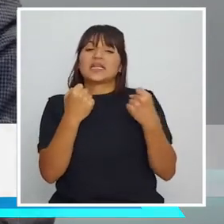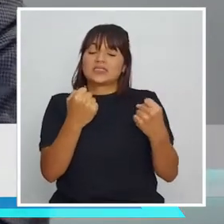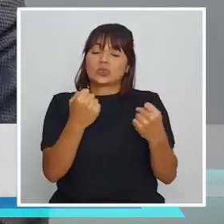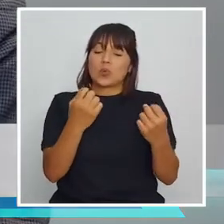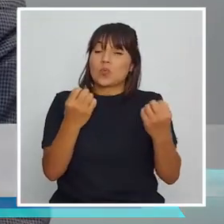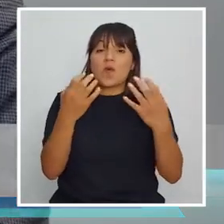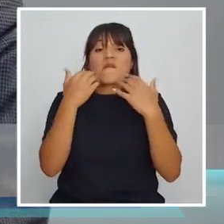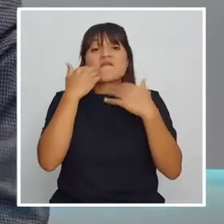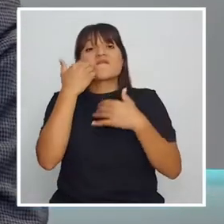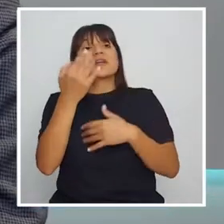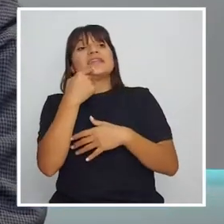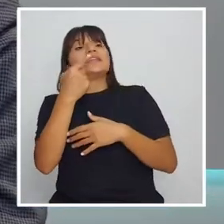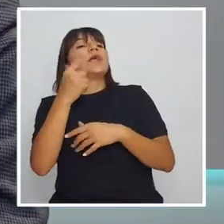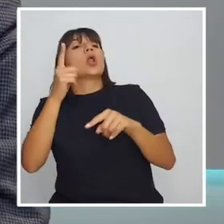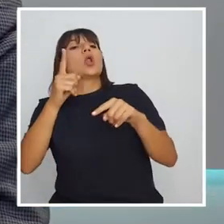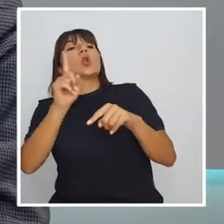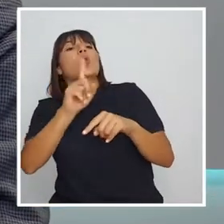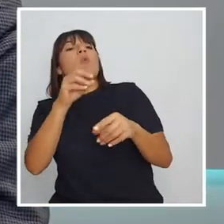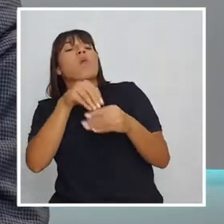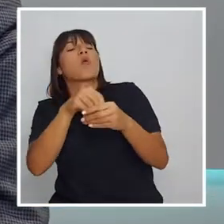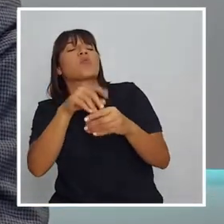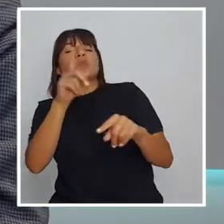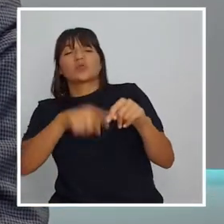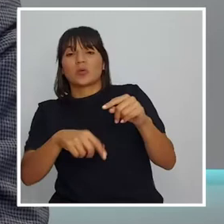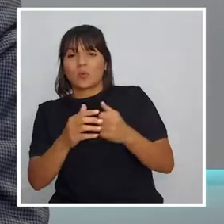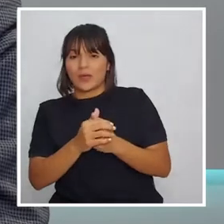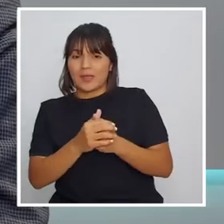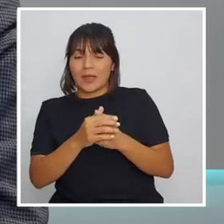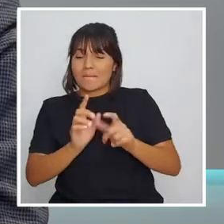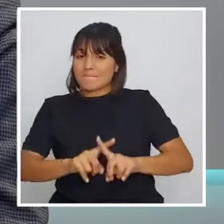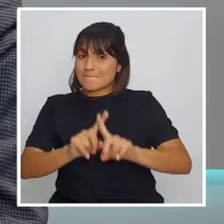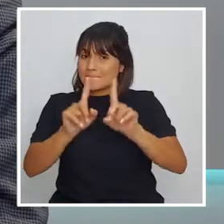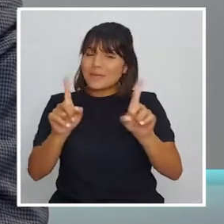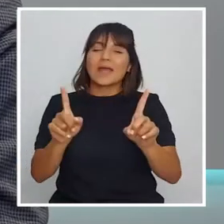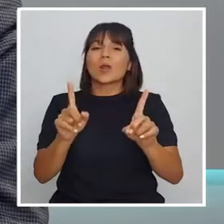puede. Sin embargo, la experiencia de la oficina nos